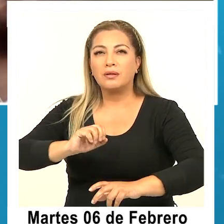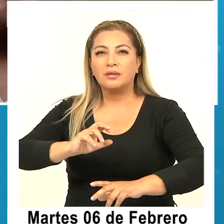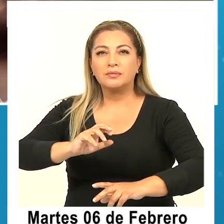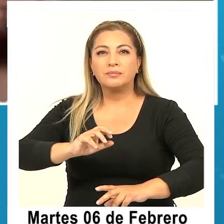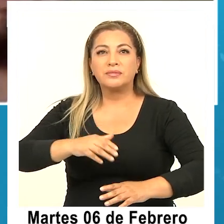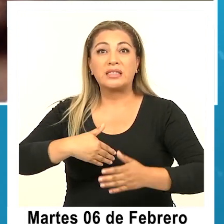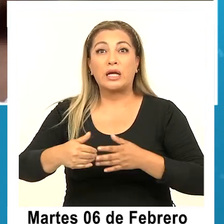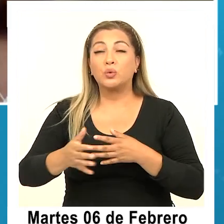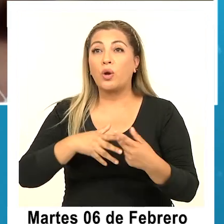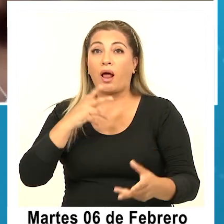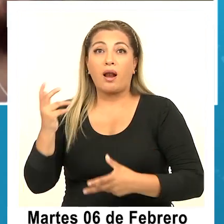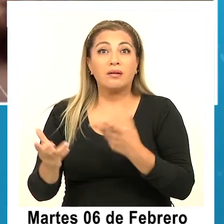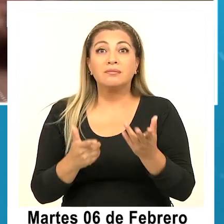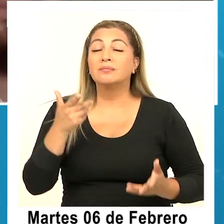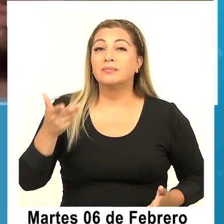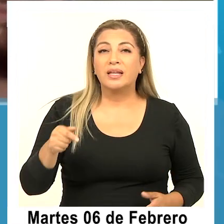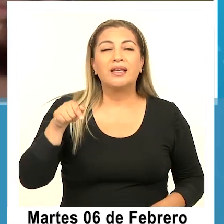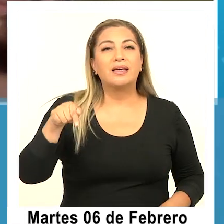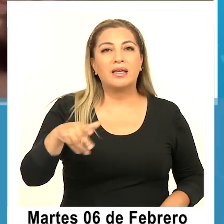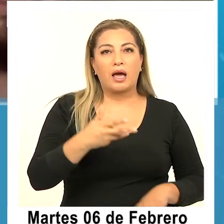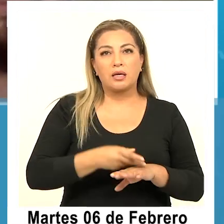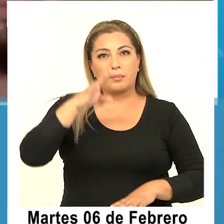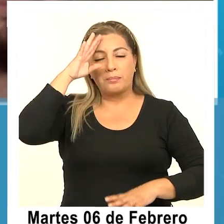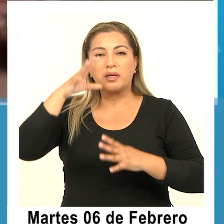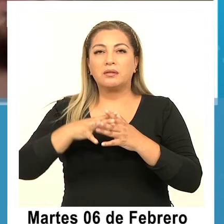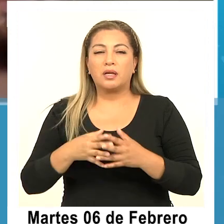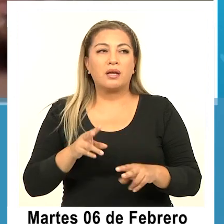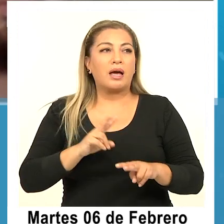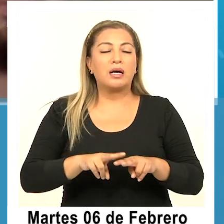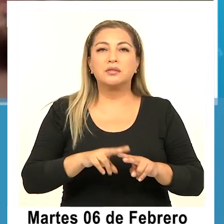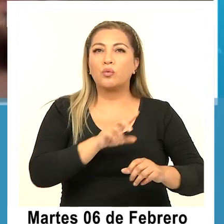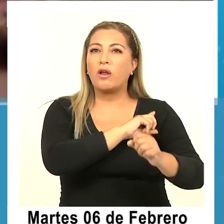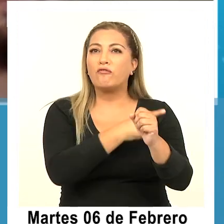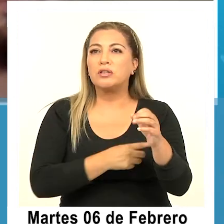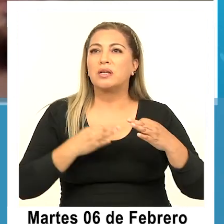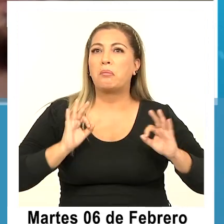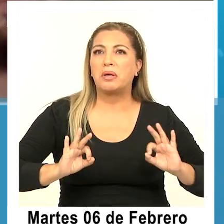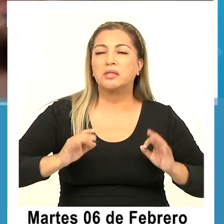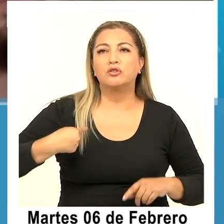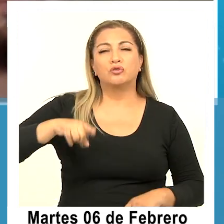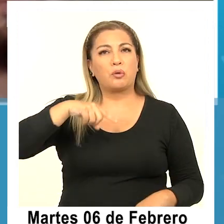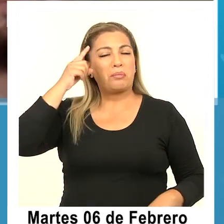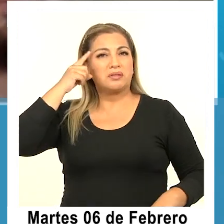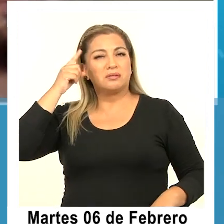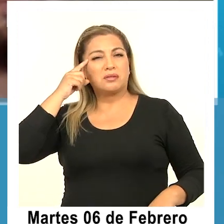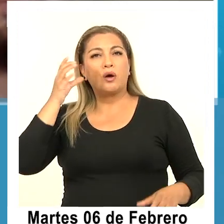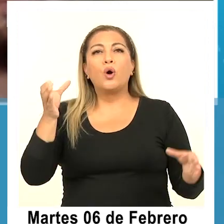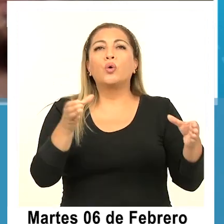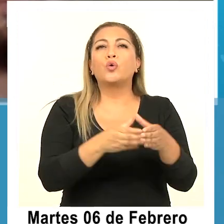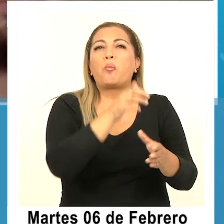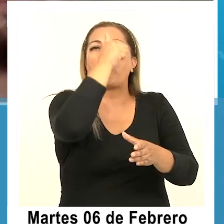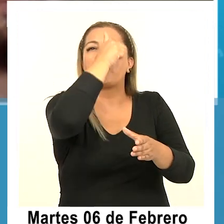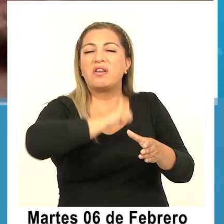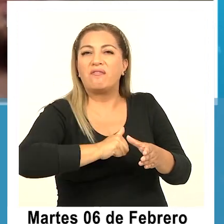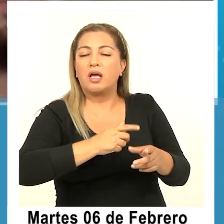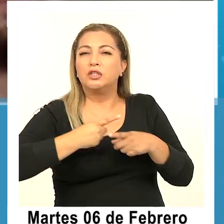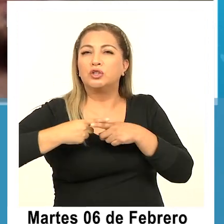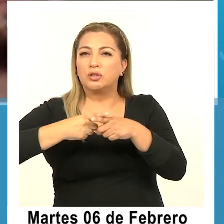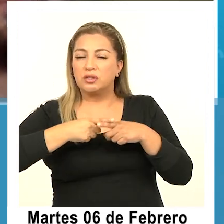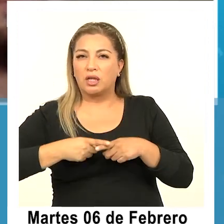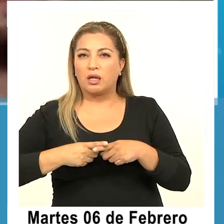catástrofes naturales. Y yo creo que ahí sí hay que involucrar a los militares, hay que crear una fuerza especial. Tú no puedes esperar que sean cuerpos privados,